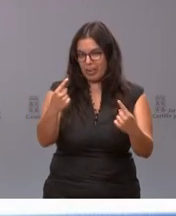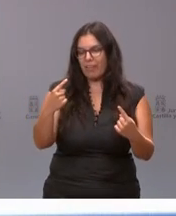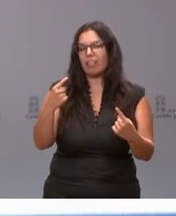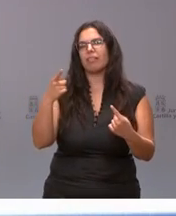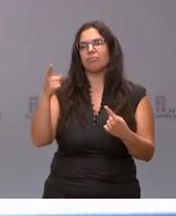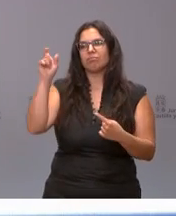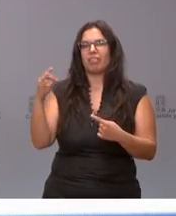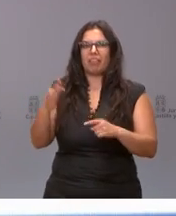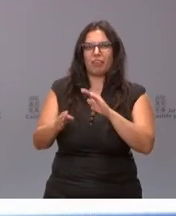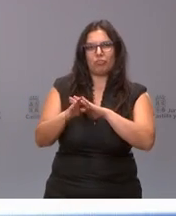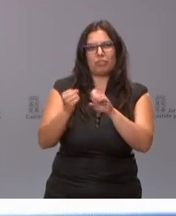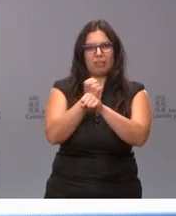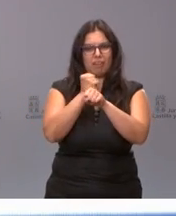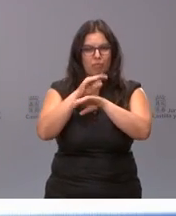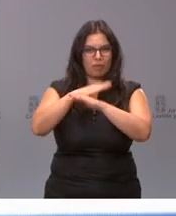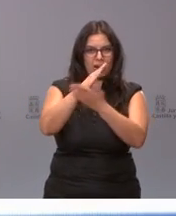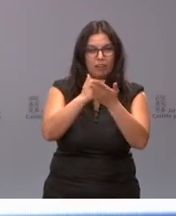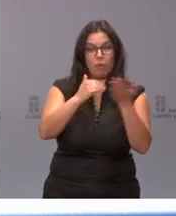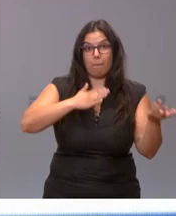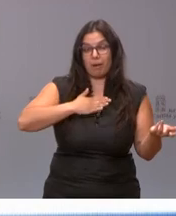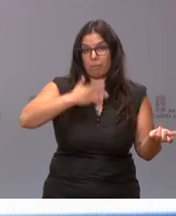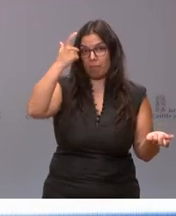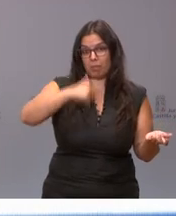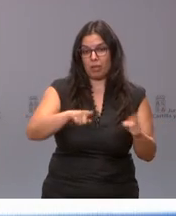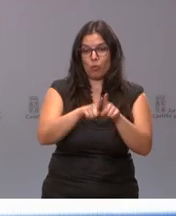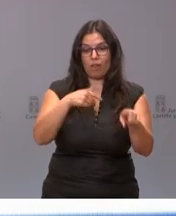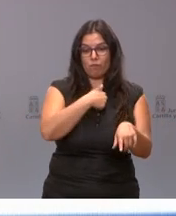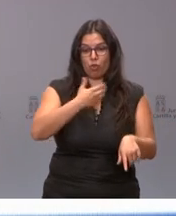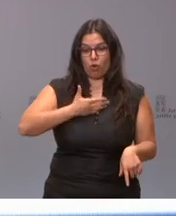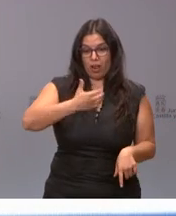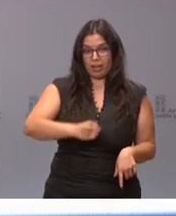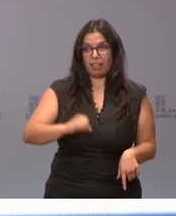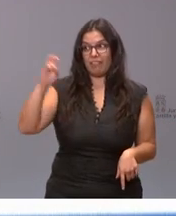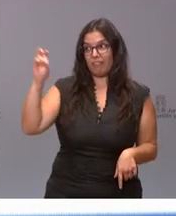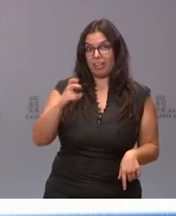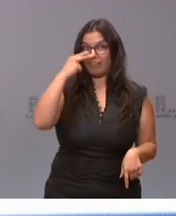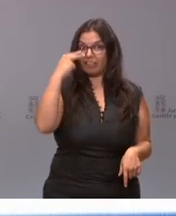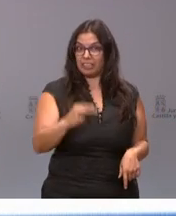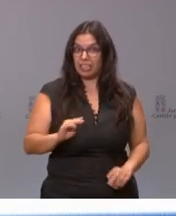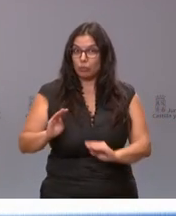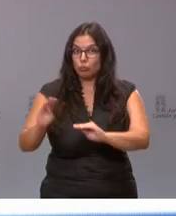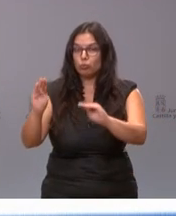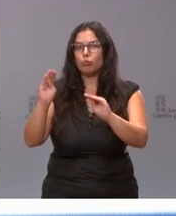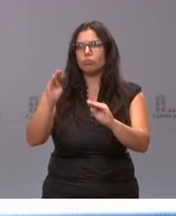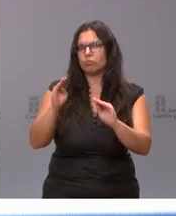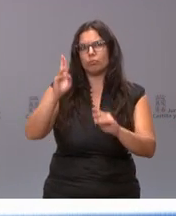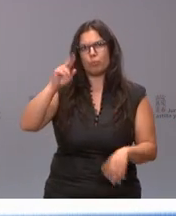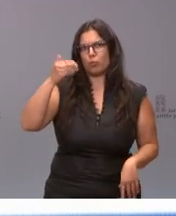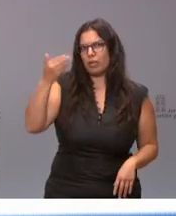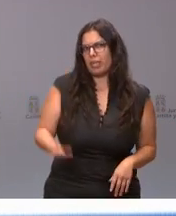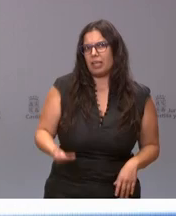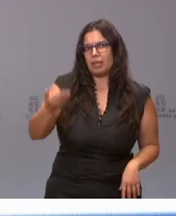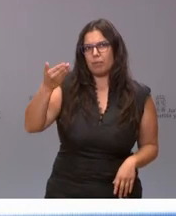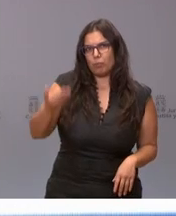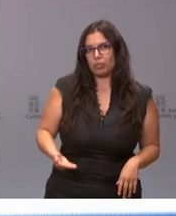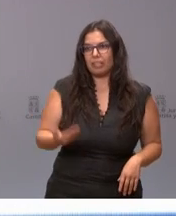Sobra decir que para mí como alcalde tu presencia hoy aquí, tu visita es muy importante después de